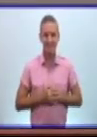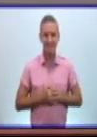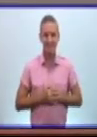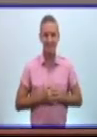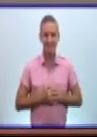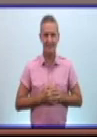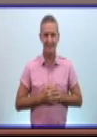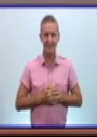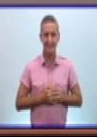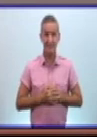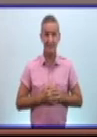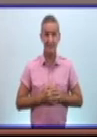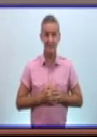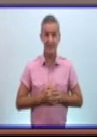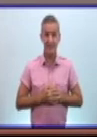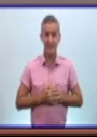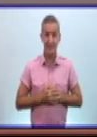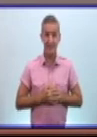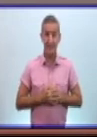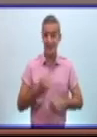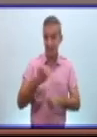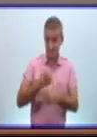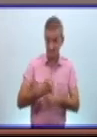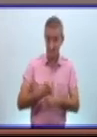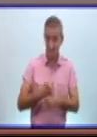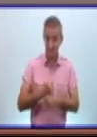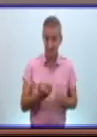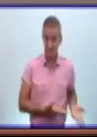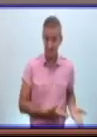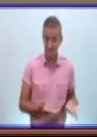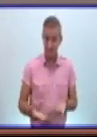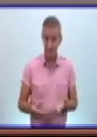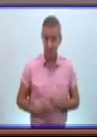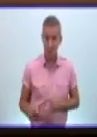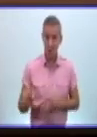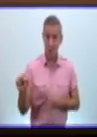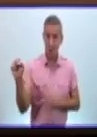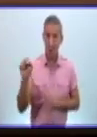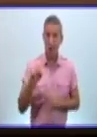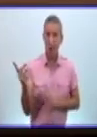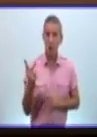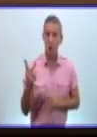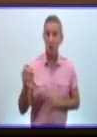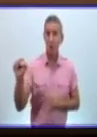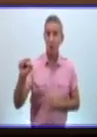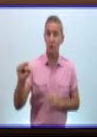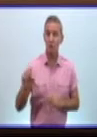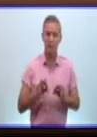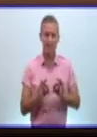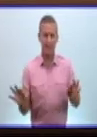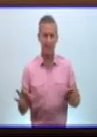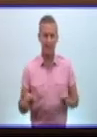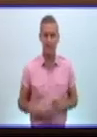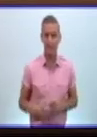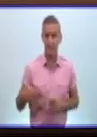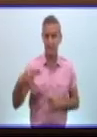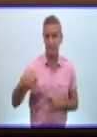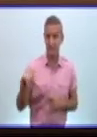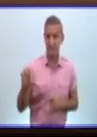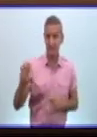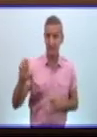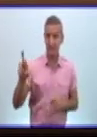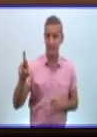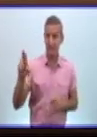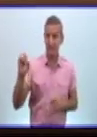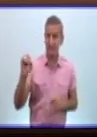En el puesto de trabajo les he traído muestras de 2 sustancias puras: el hierro, que es un sólido de